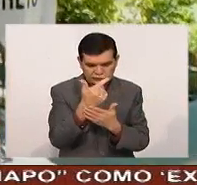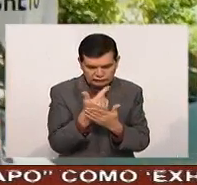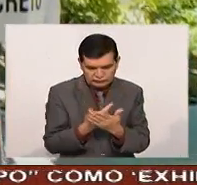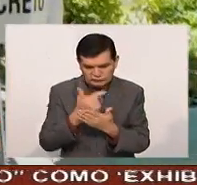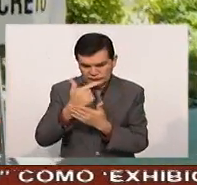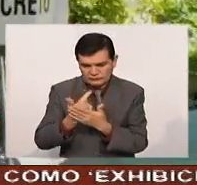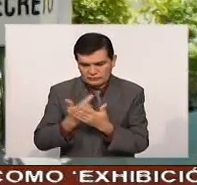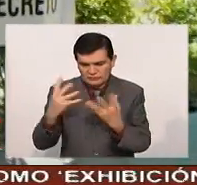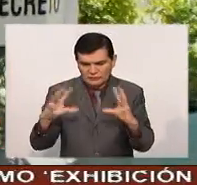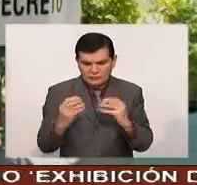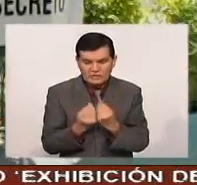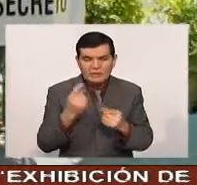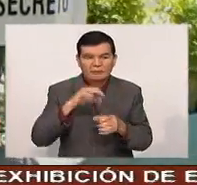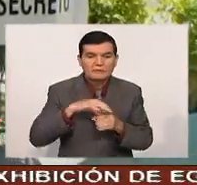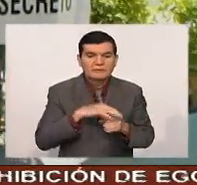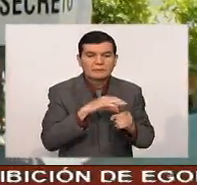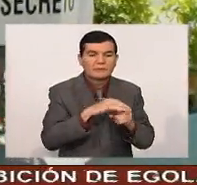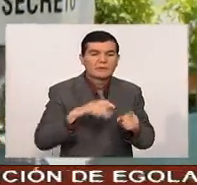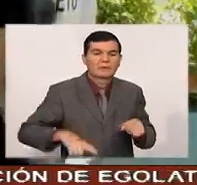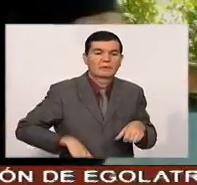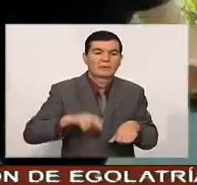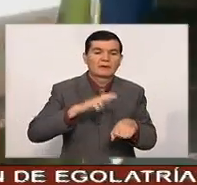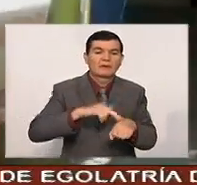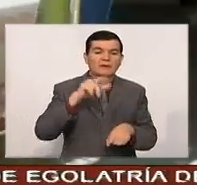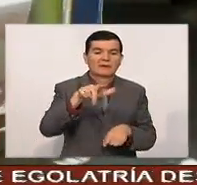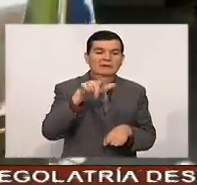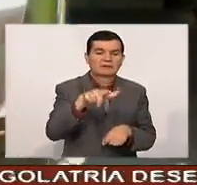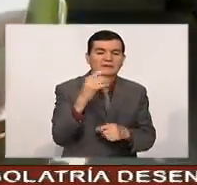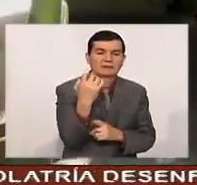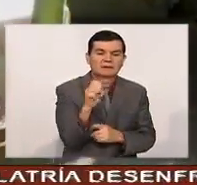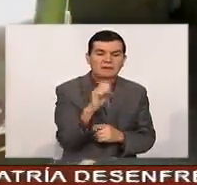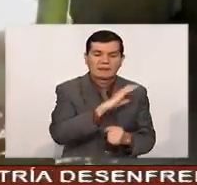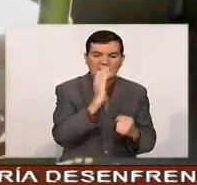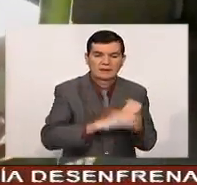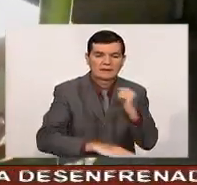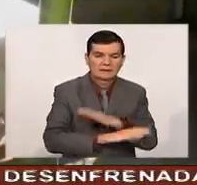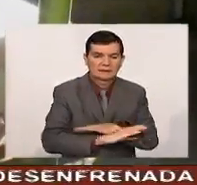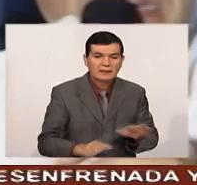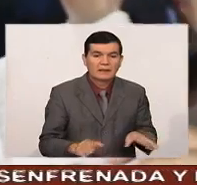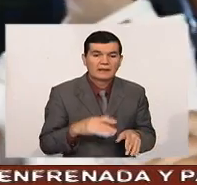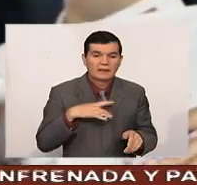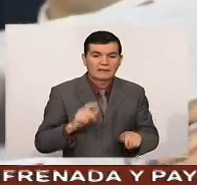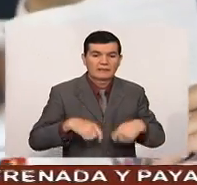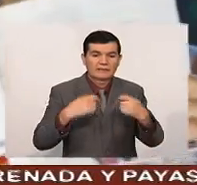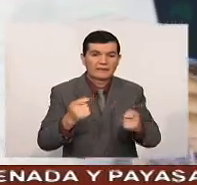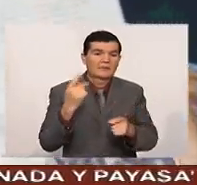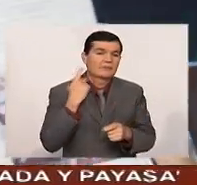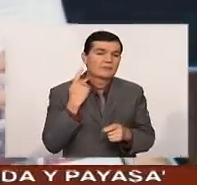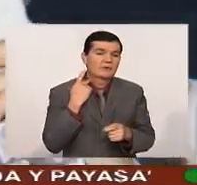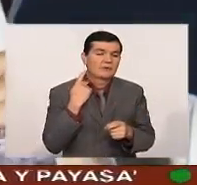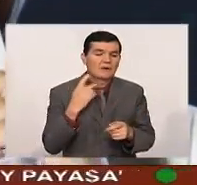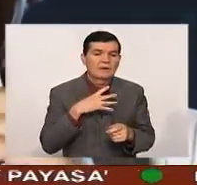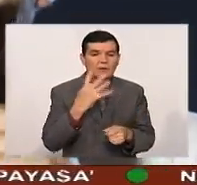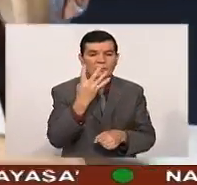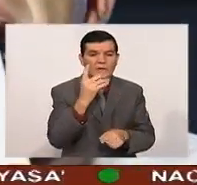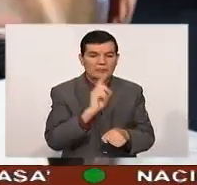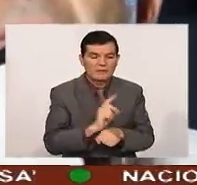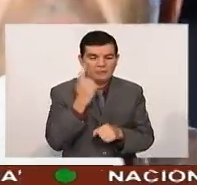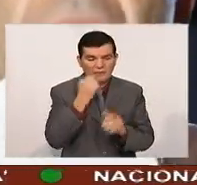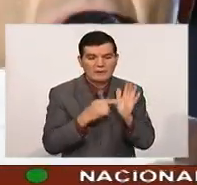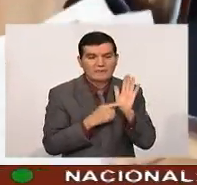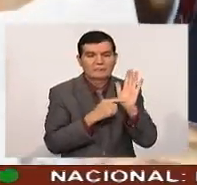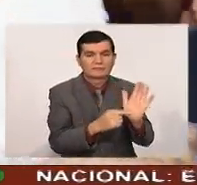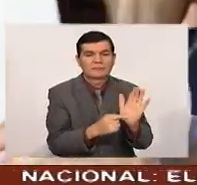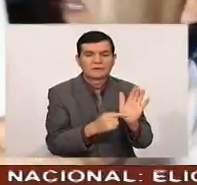la elección para gobernador el 17 de enero. A partir de esta entrega, los partidos políticos tendrán 4 días para